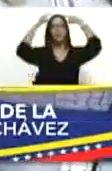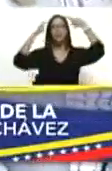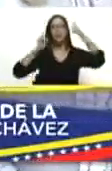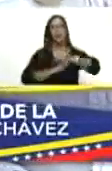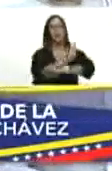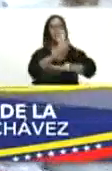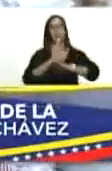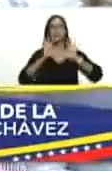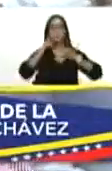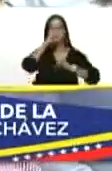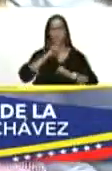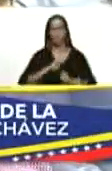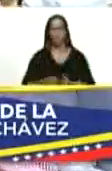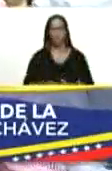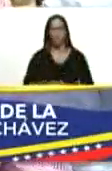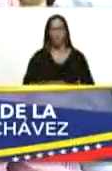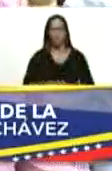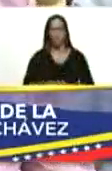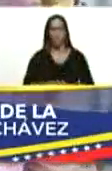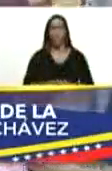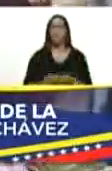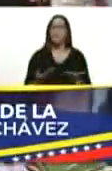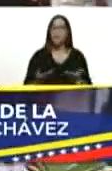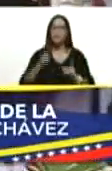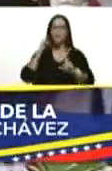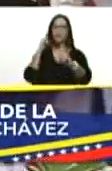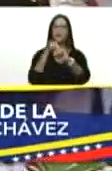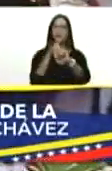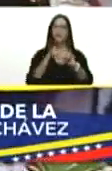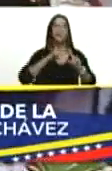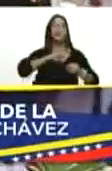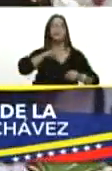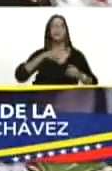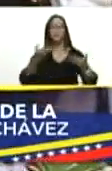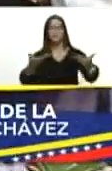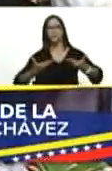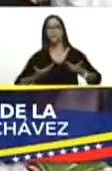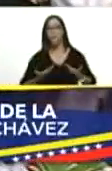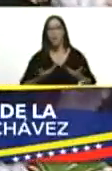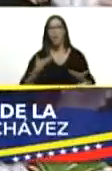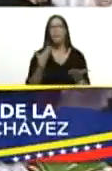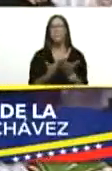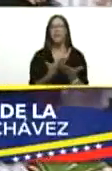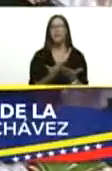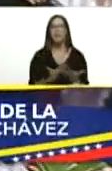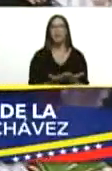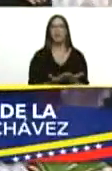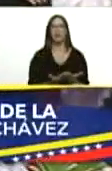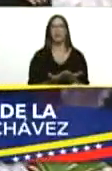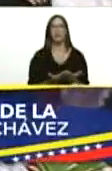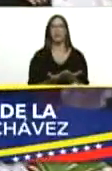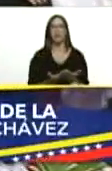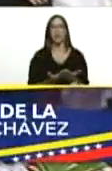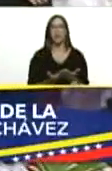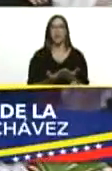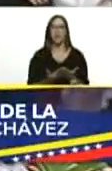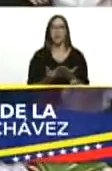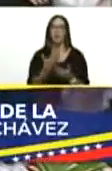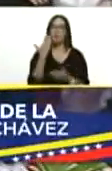años y de los retos que nos tocó plantearnos, enfrentar.